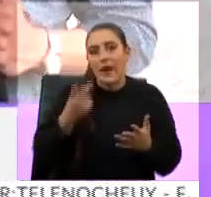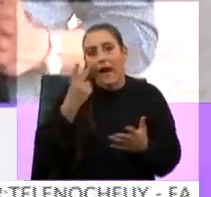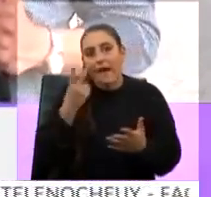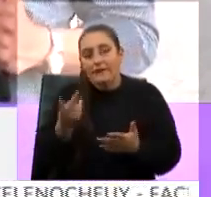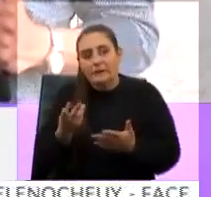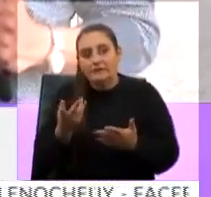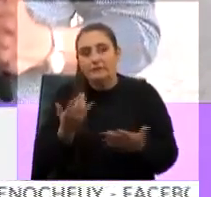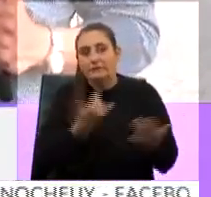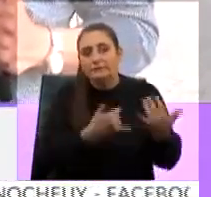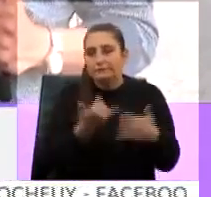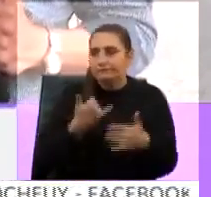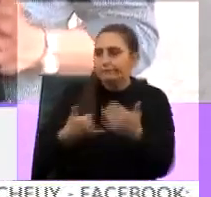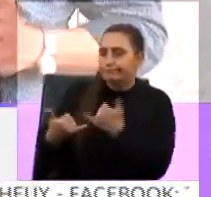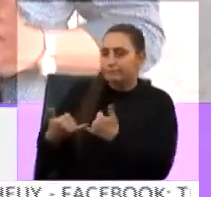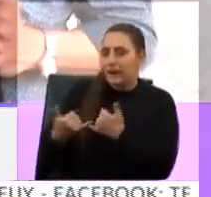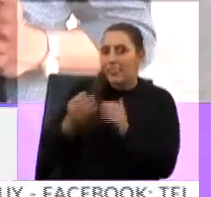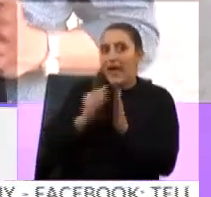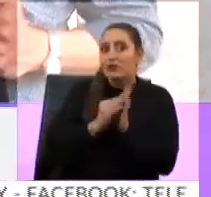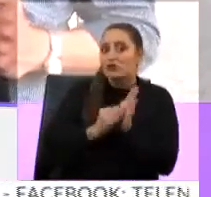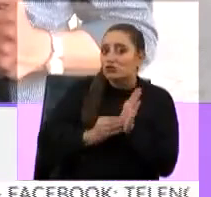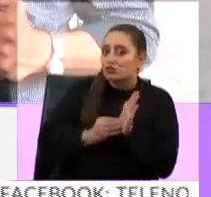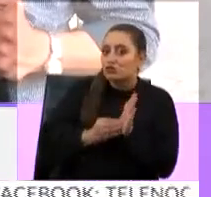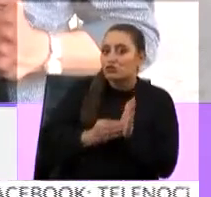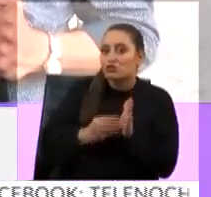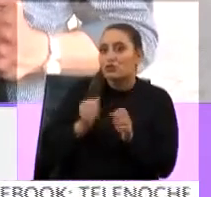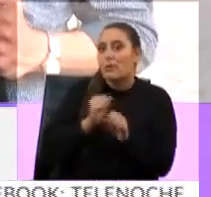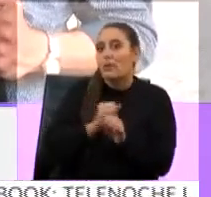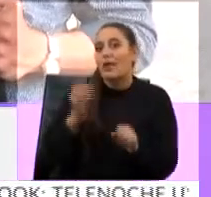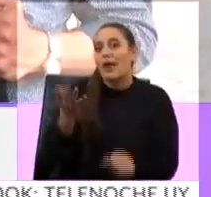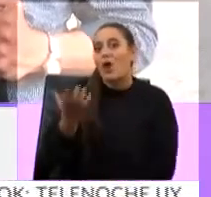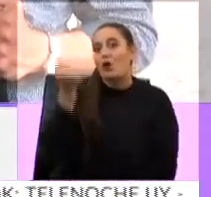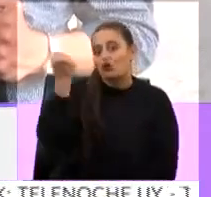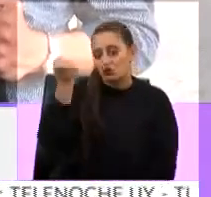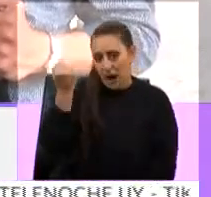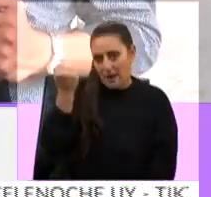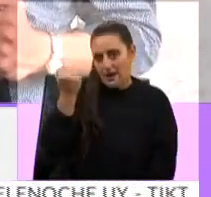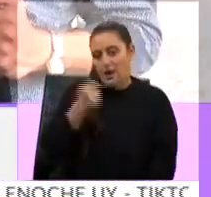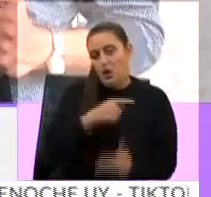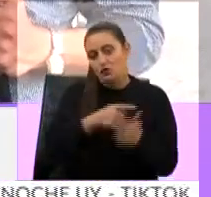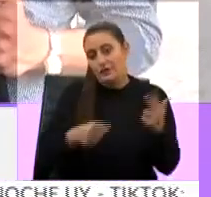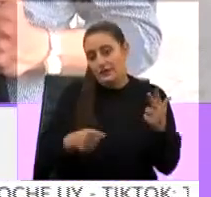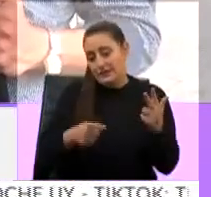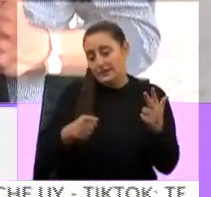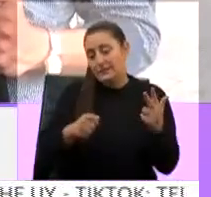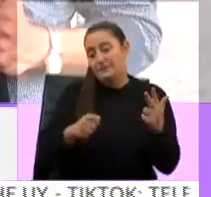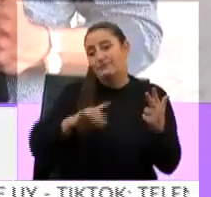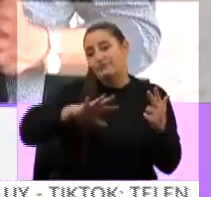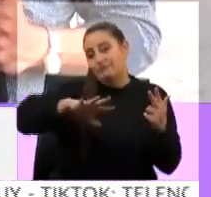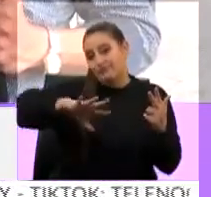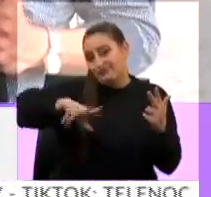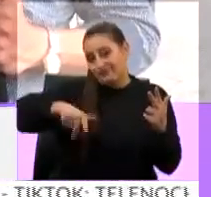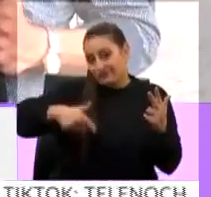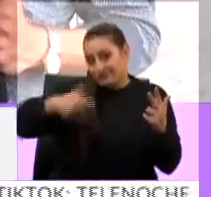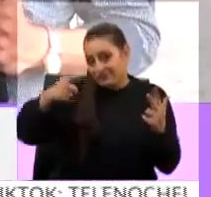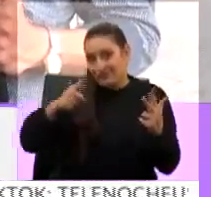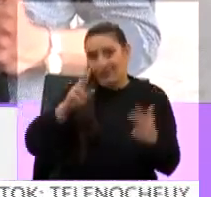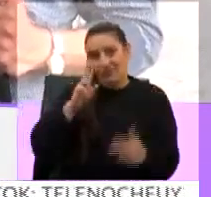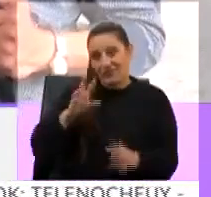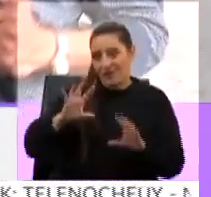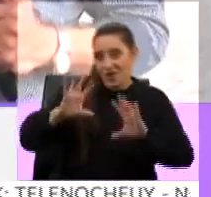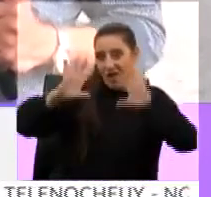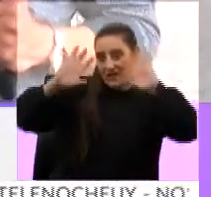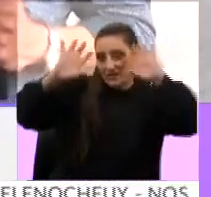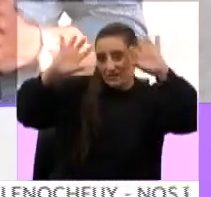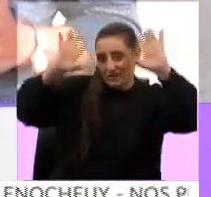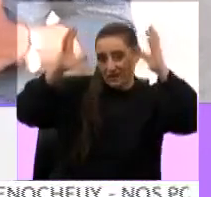obtener datos y poder dar rápidamente con los autores de este violento hecho que ustedes pudieron ver en imágenes a las que